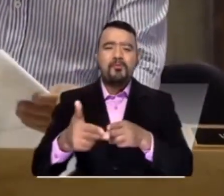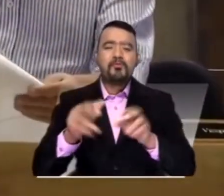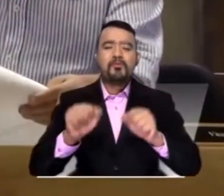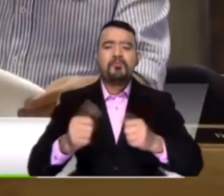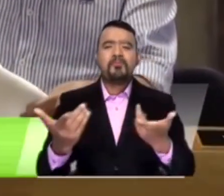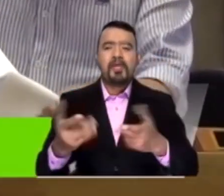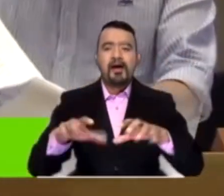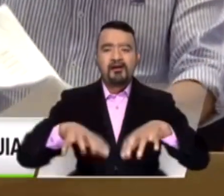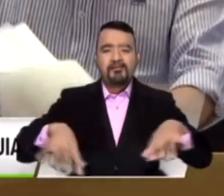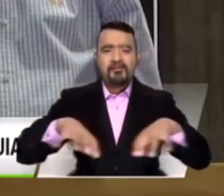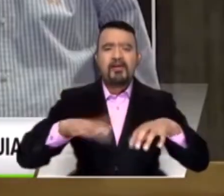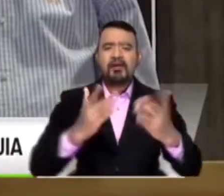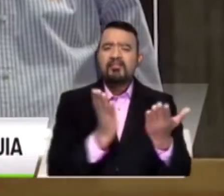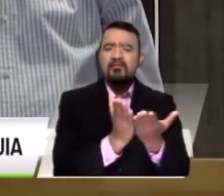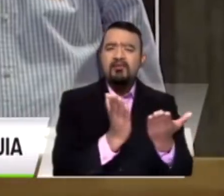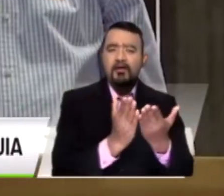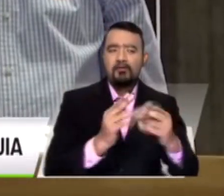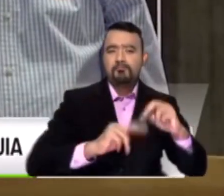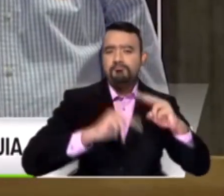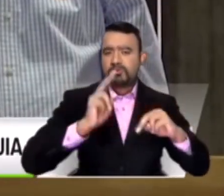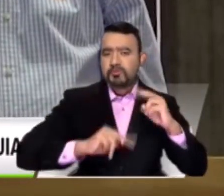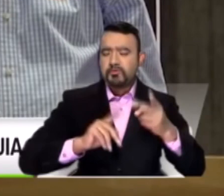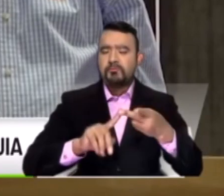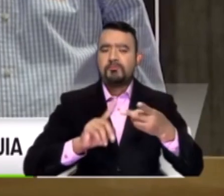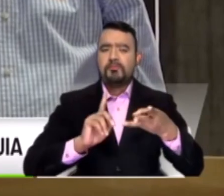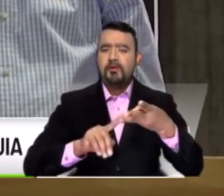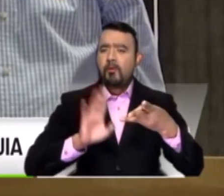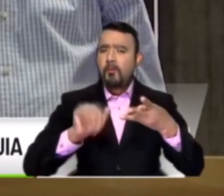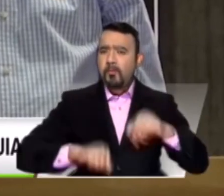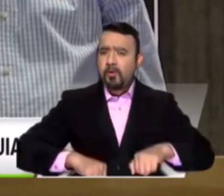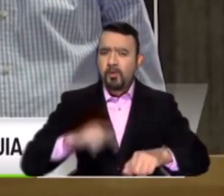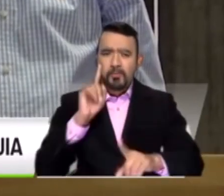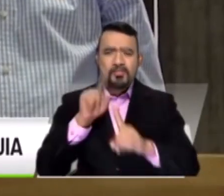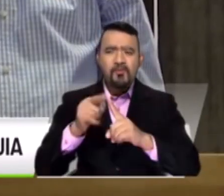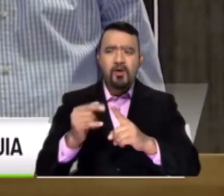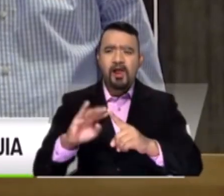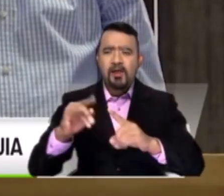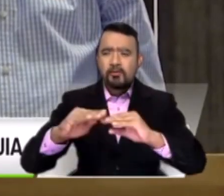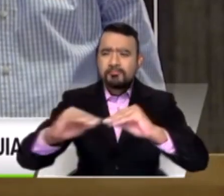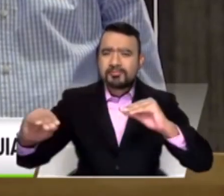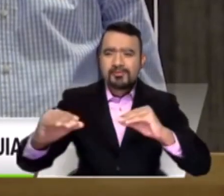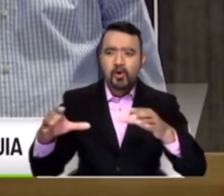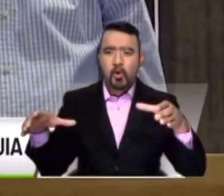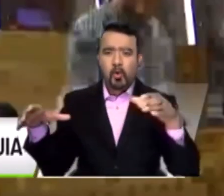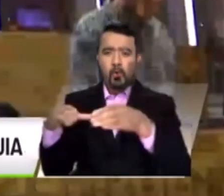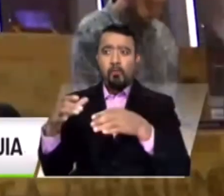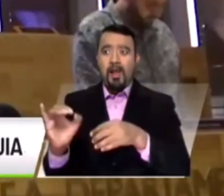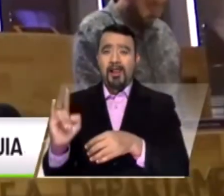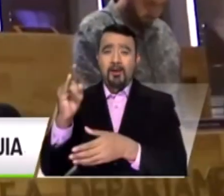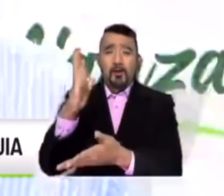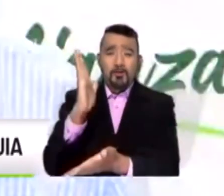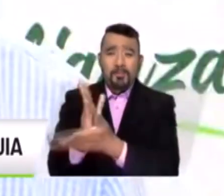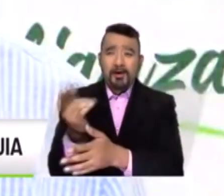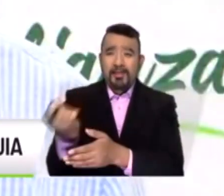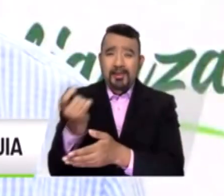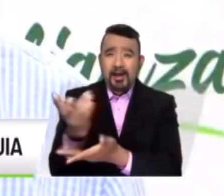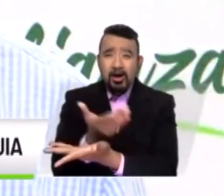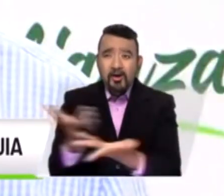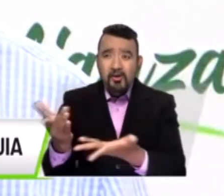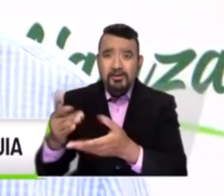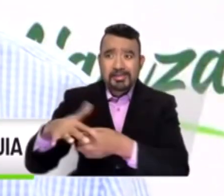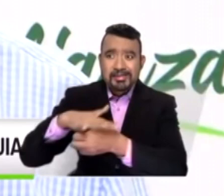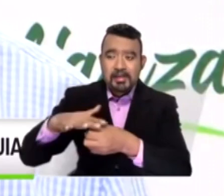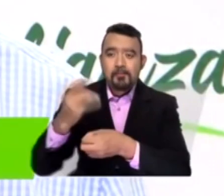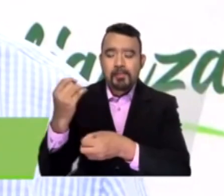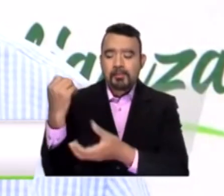secretarías de educación infraestructura competitividad y el fortalecimiento del fondo de gestión del riesgo destacar